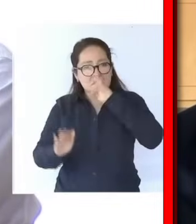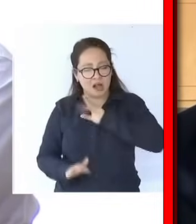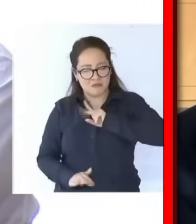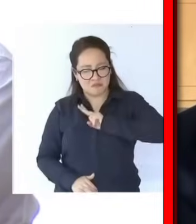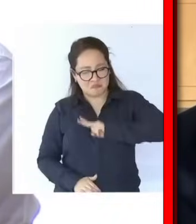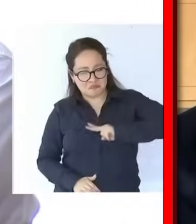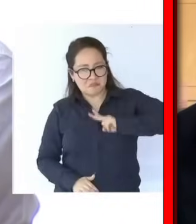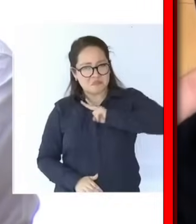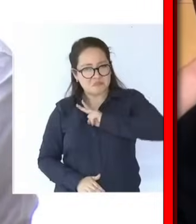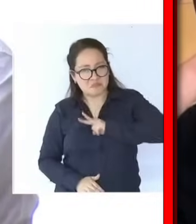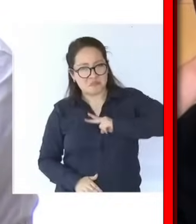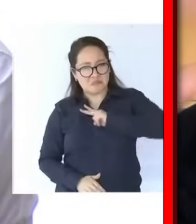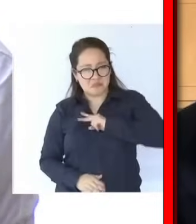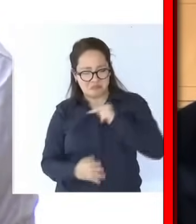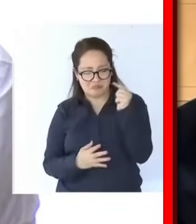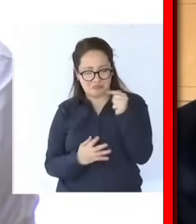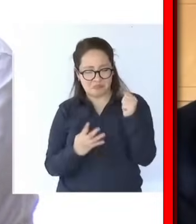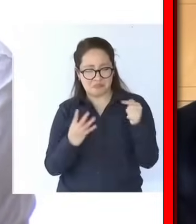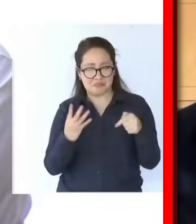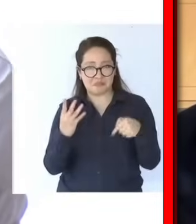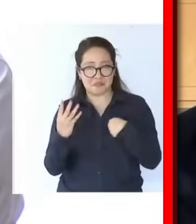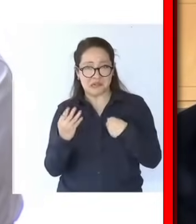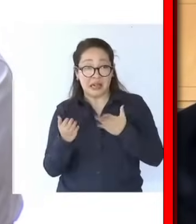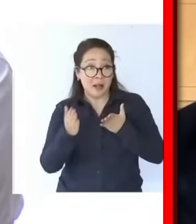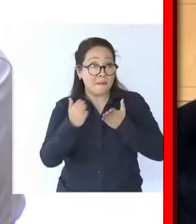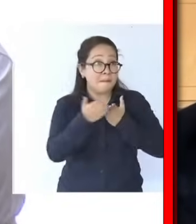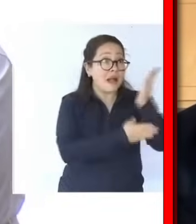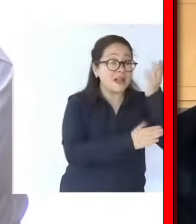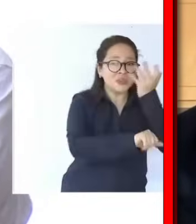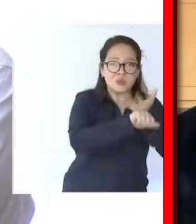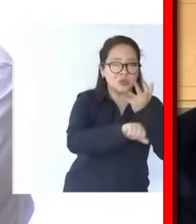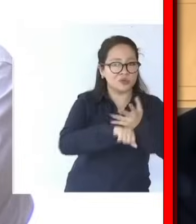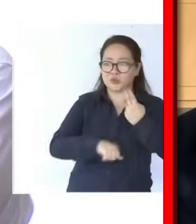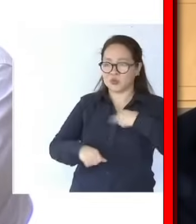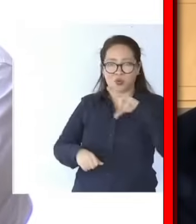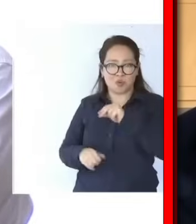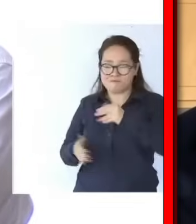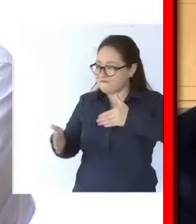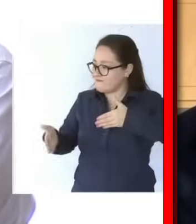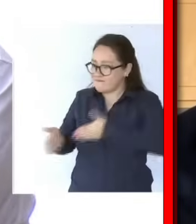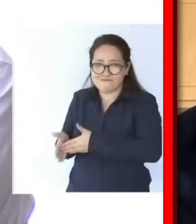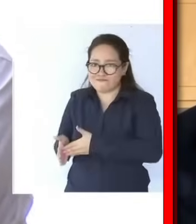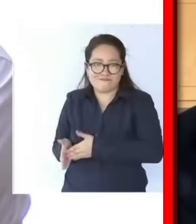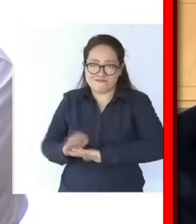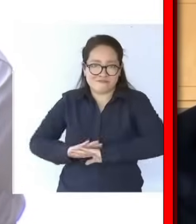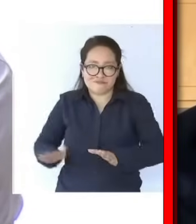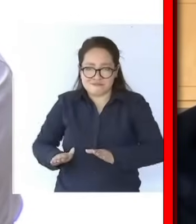dañinos a Estados Unidos para que